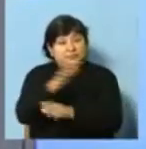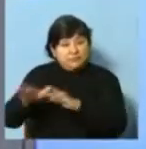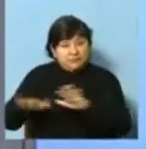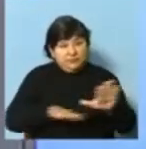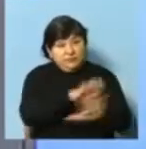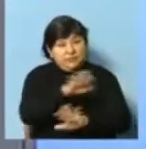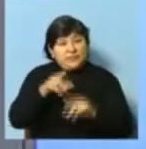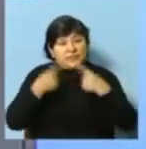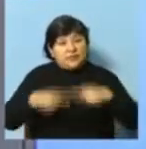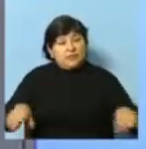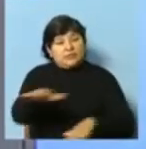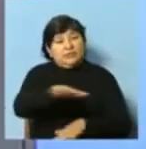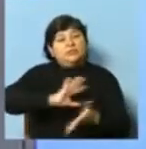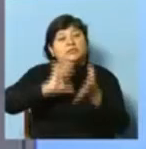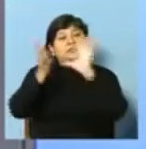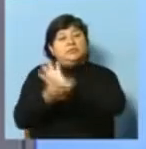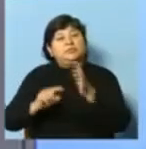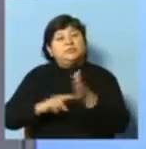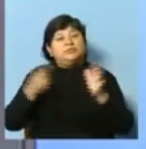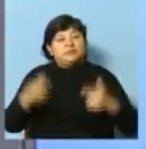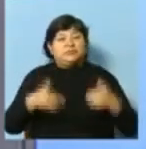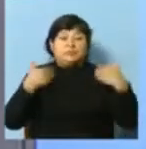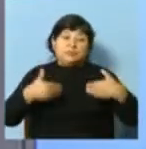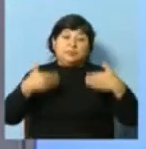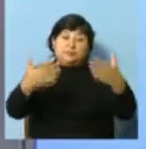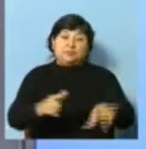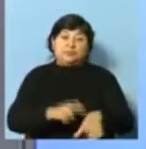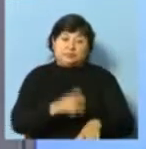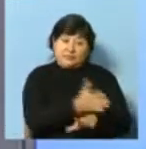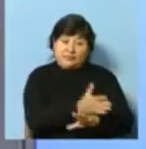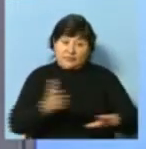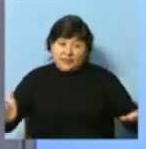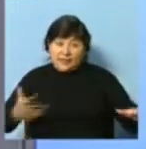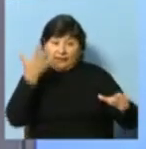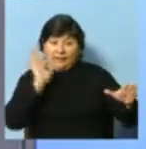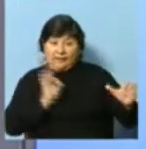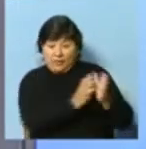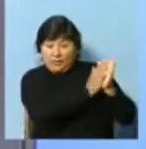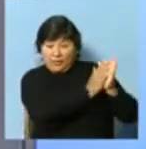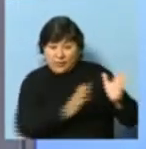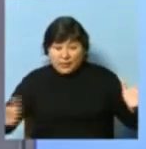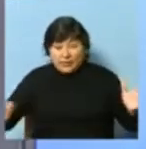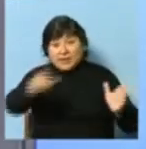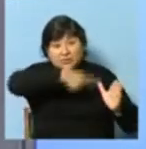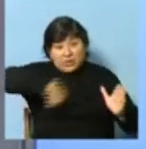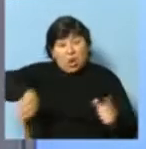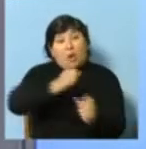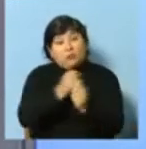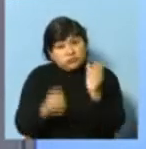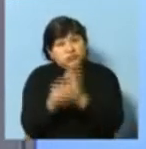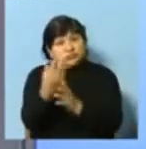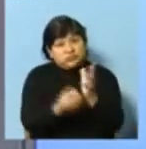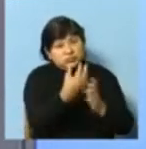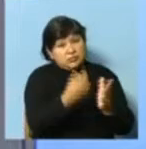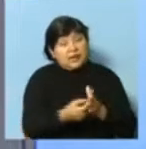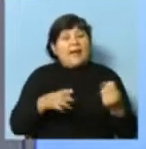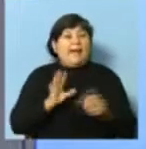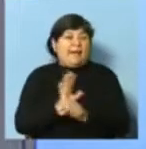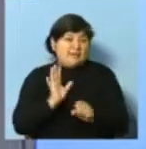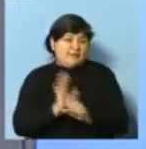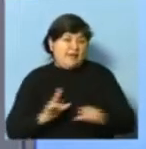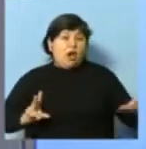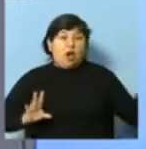de ciudad que se consolida en estos tres años donde el alinear los los gobiernos significó